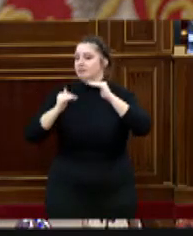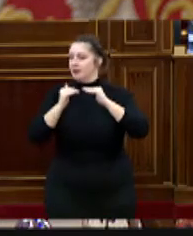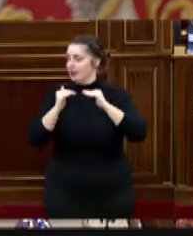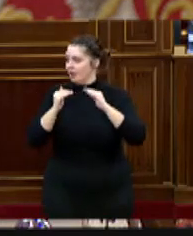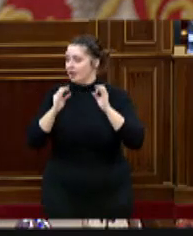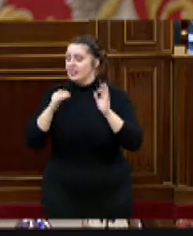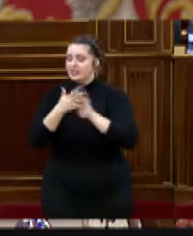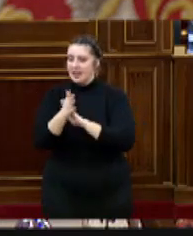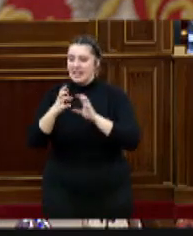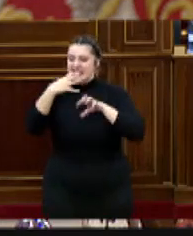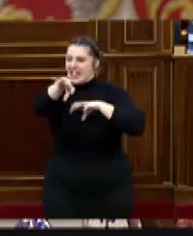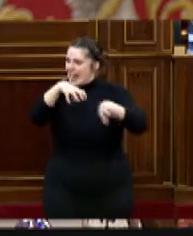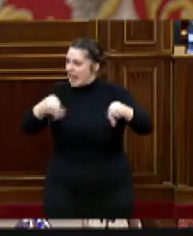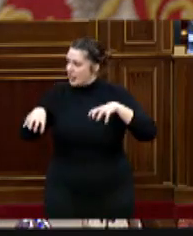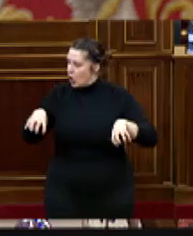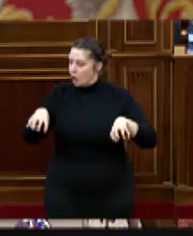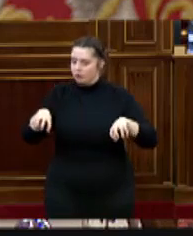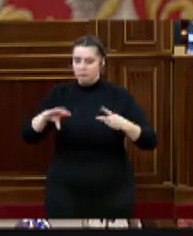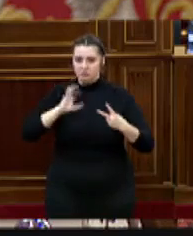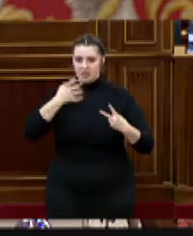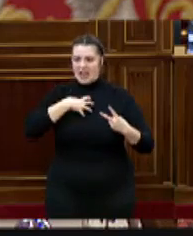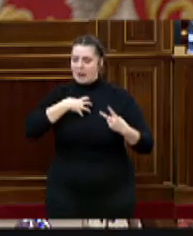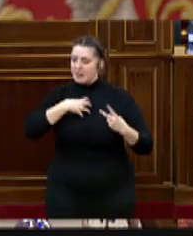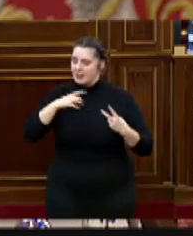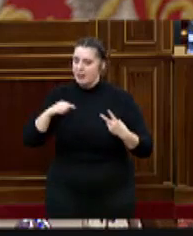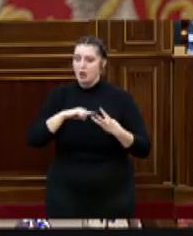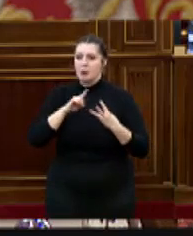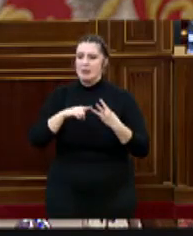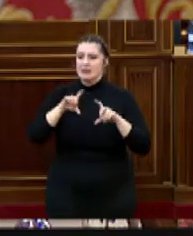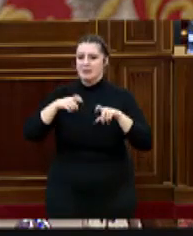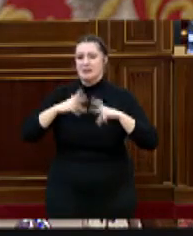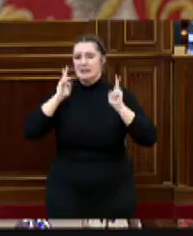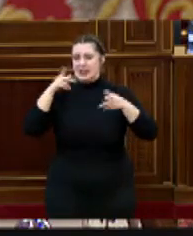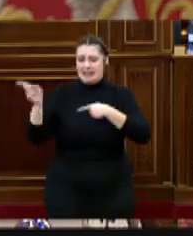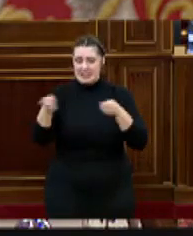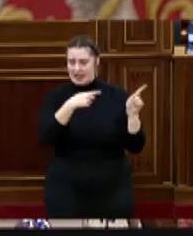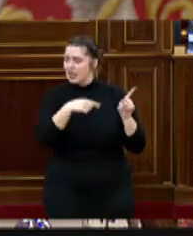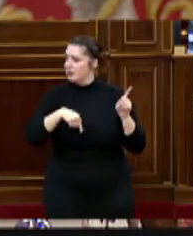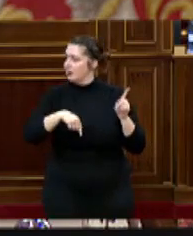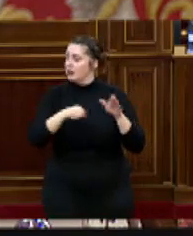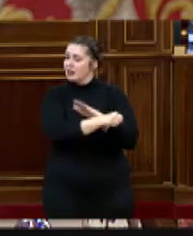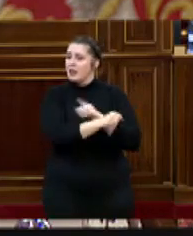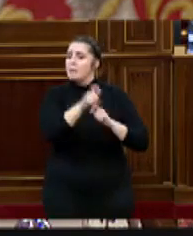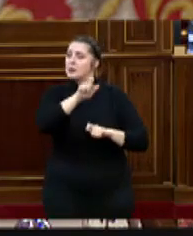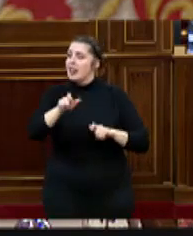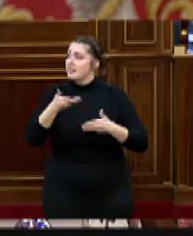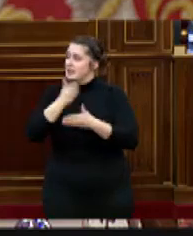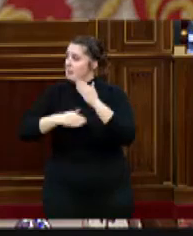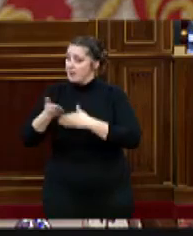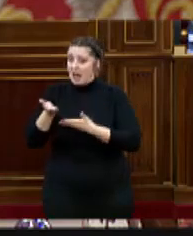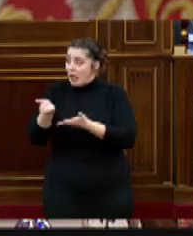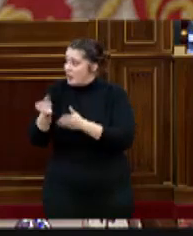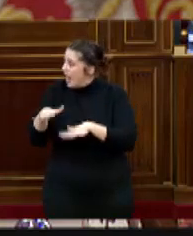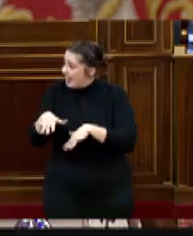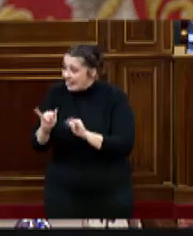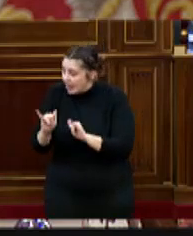evidencia que la segregación la incapacitación y la institucionalización no solo no ayudaban a las personas con discapacidad sino